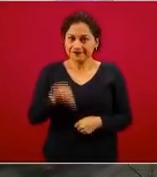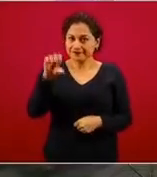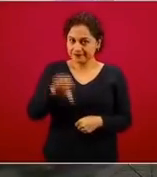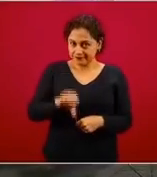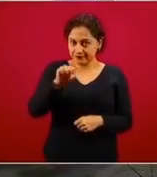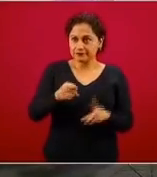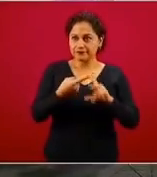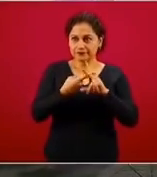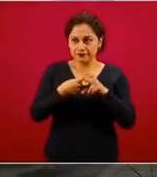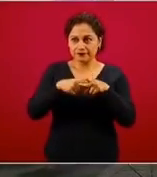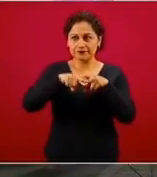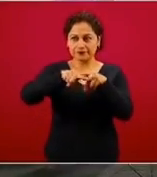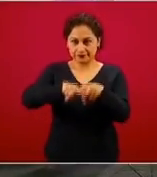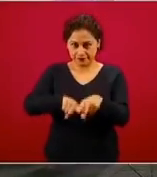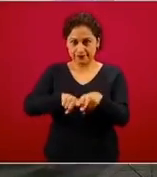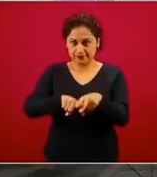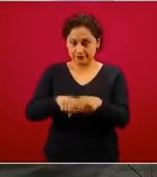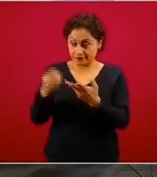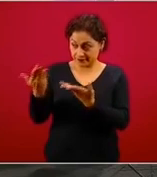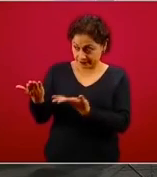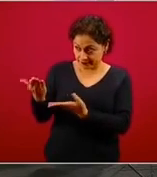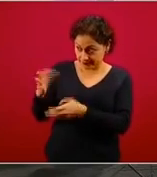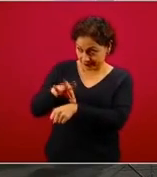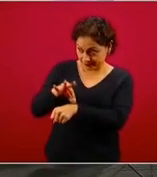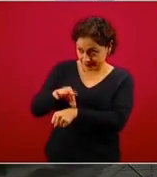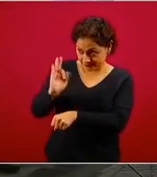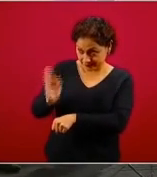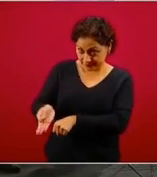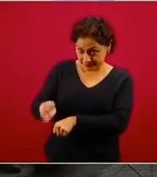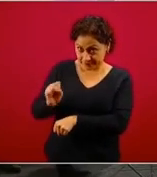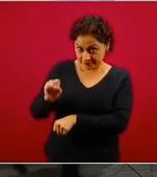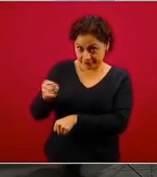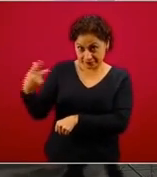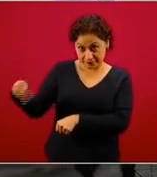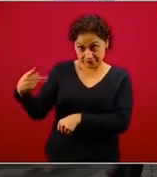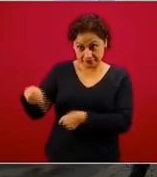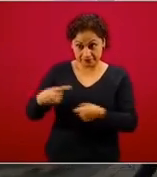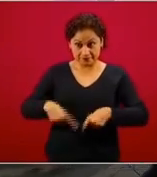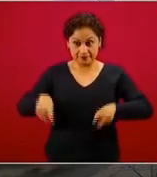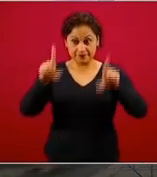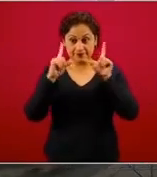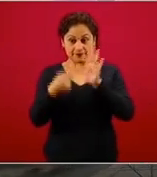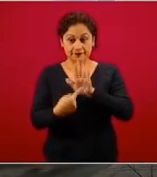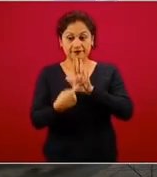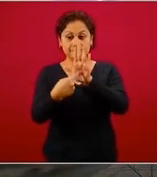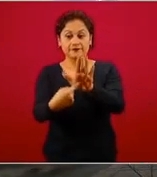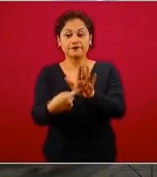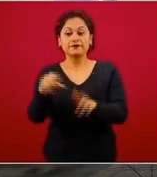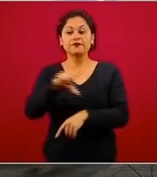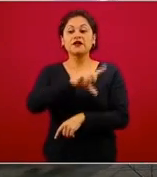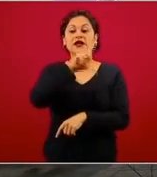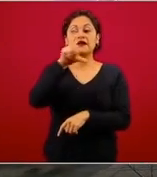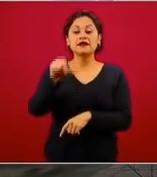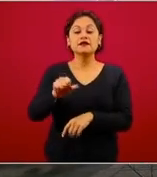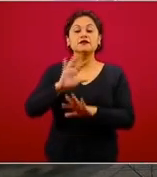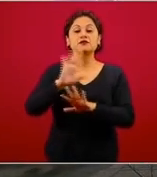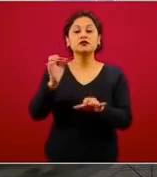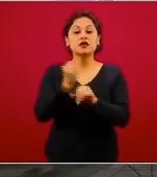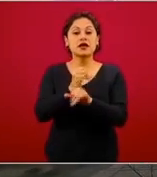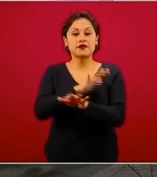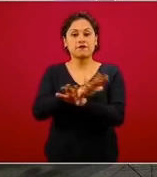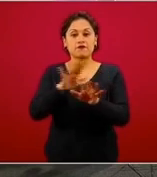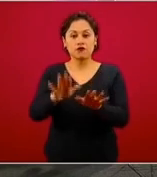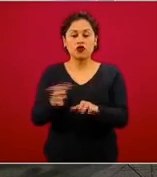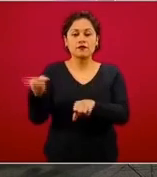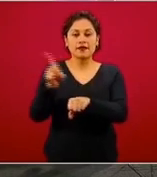si está de acuerdo el doctor, So if con su propia presentación y después if everyone's on abordamos el board, informe we will técnico que begin with the presentaría